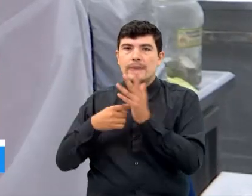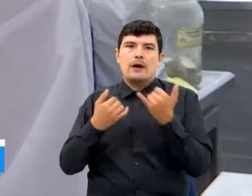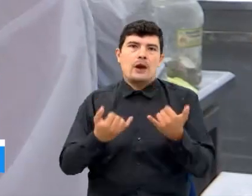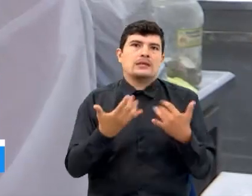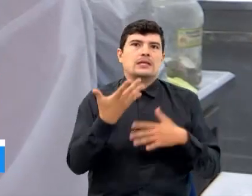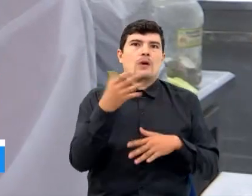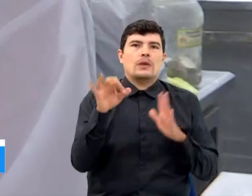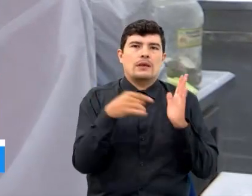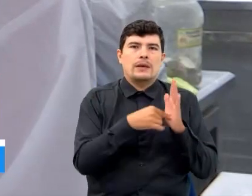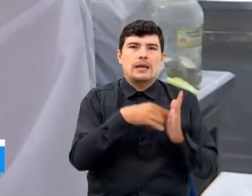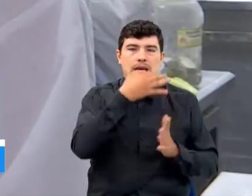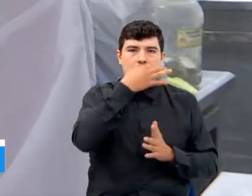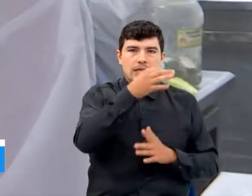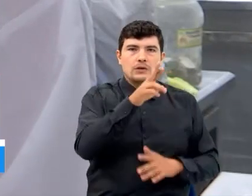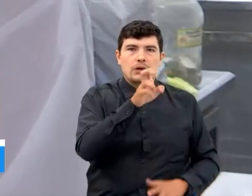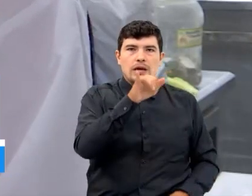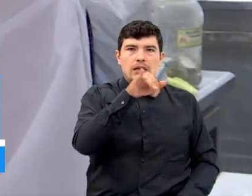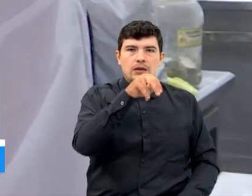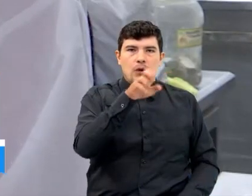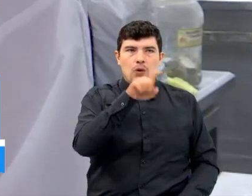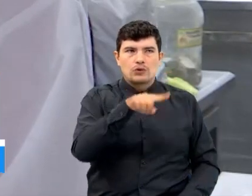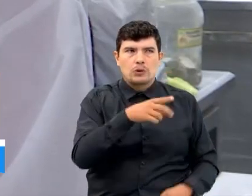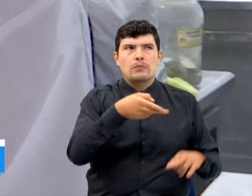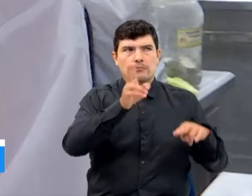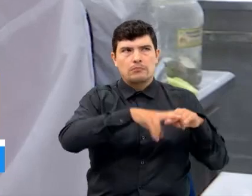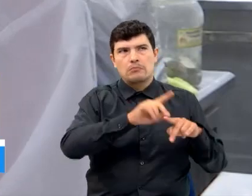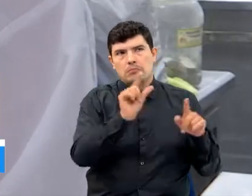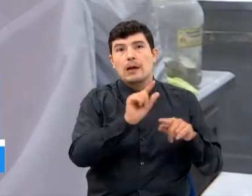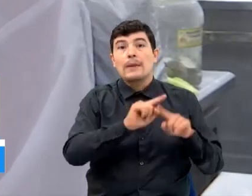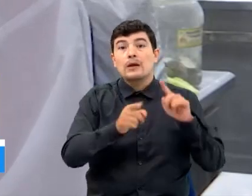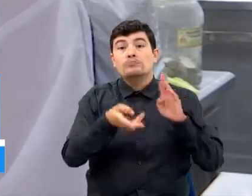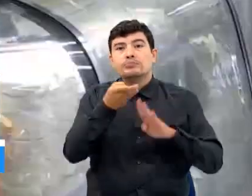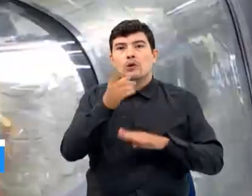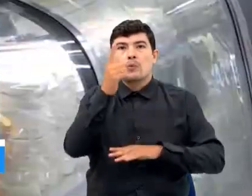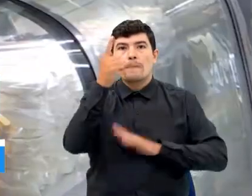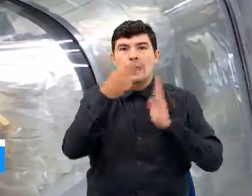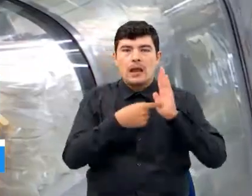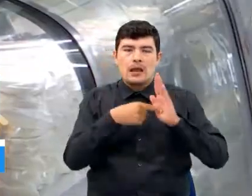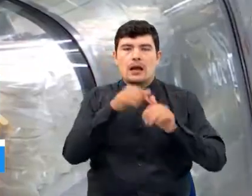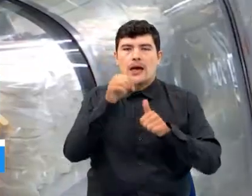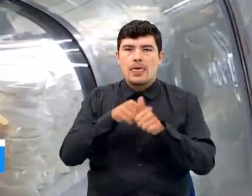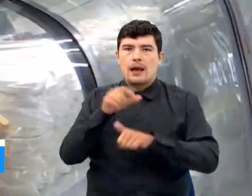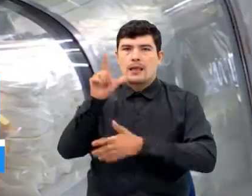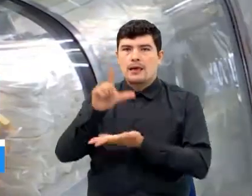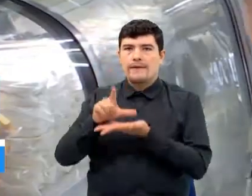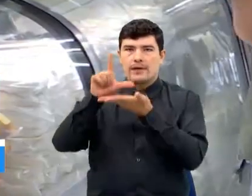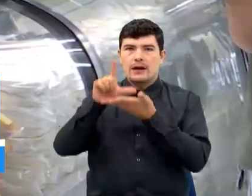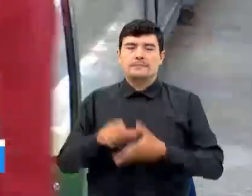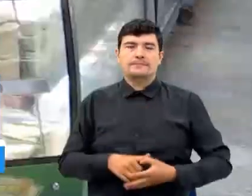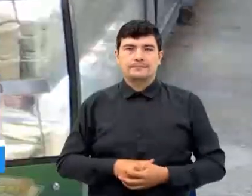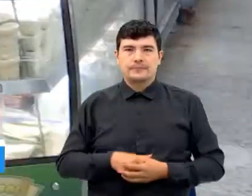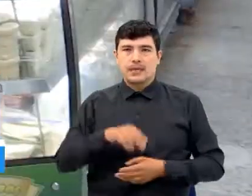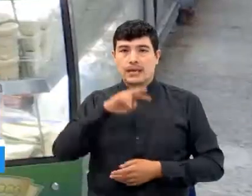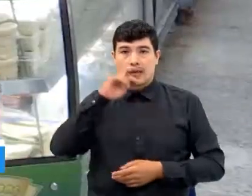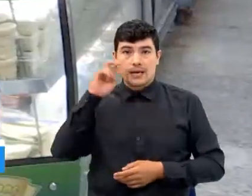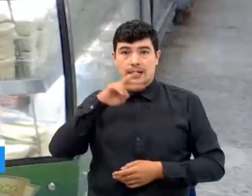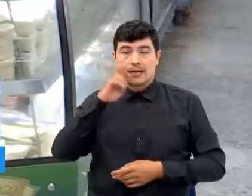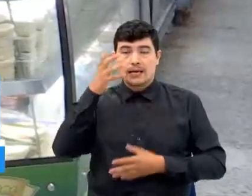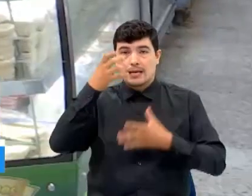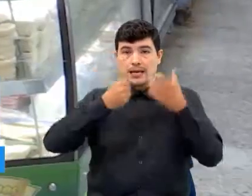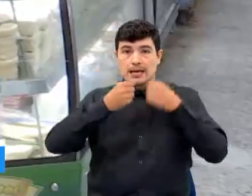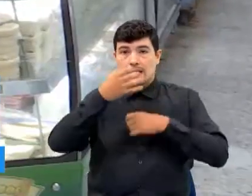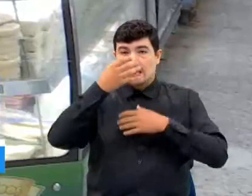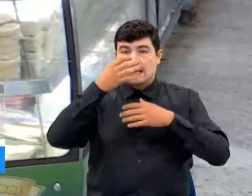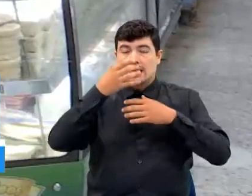El queso reynoso, bueno, no ha subido tanto, pero sí subió mil pesos por libra. Según los vendedores de queso y carne, se debe a la forma en que deben alimentarse